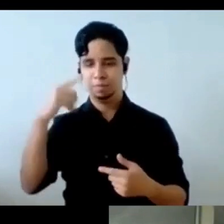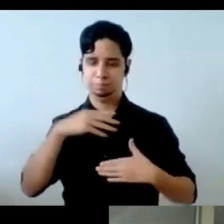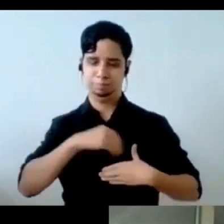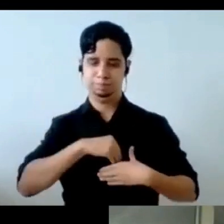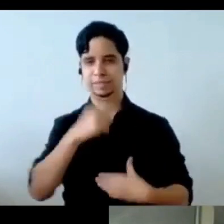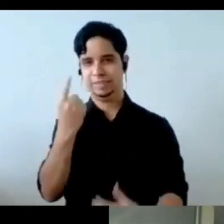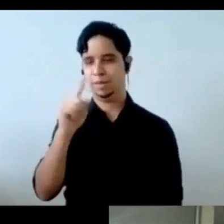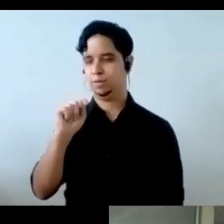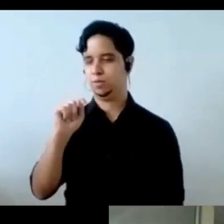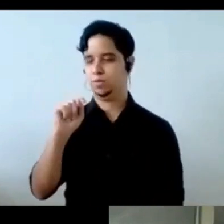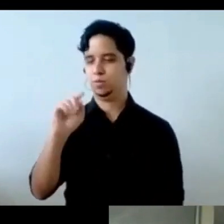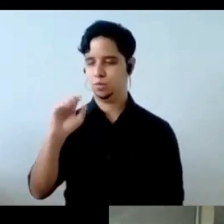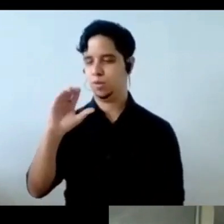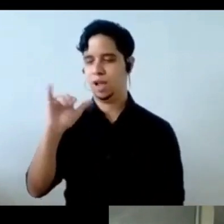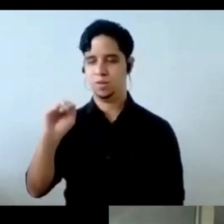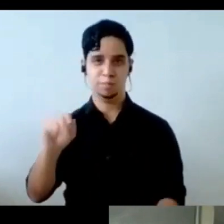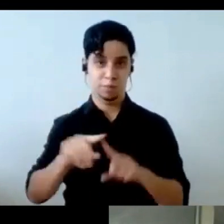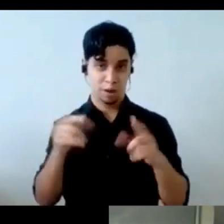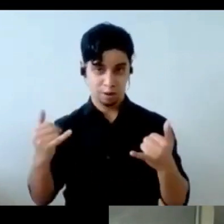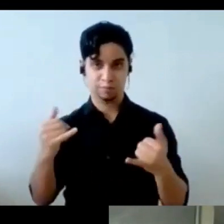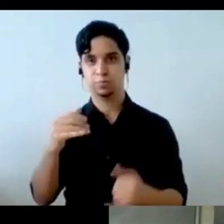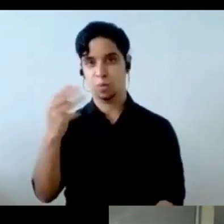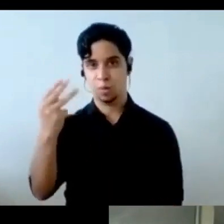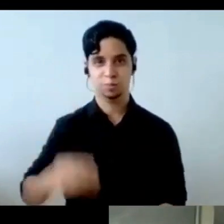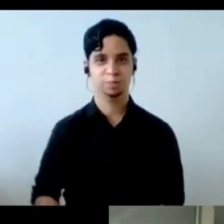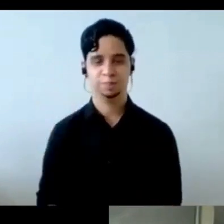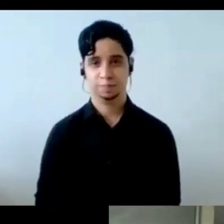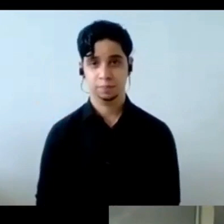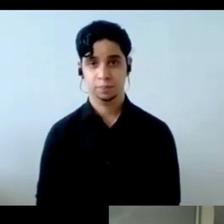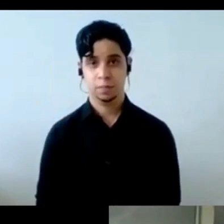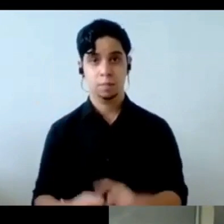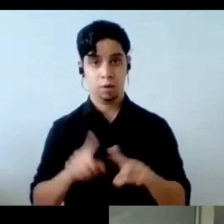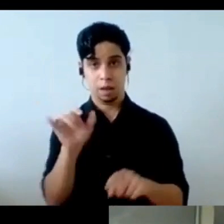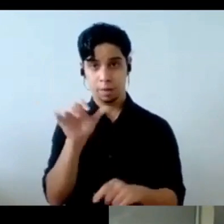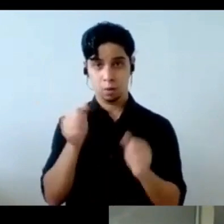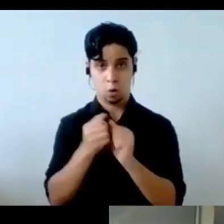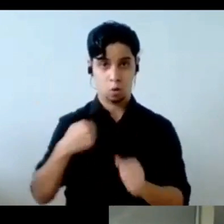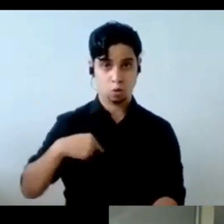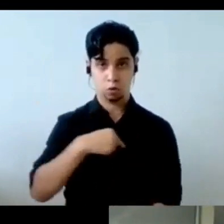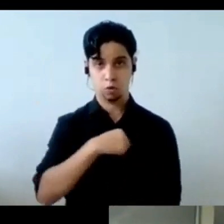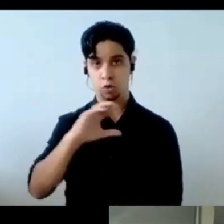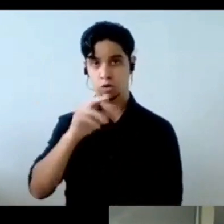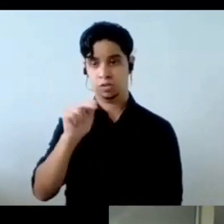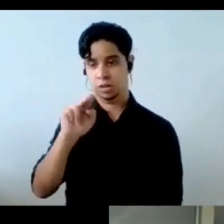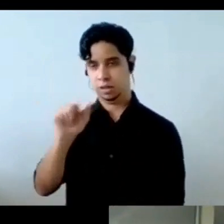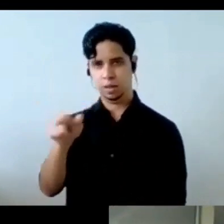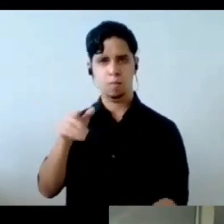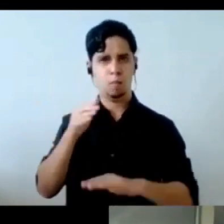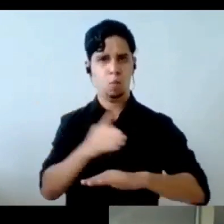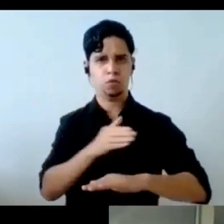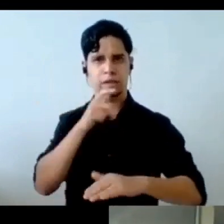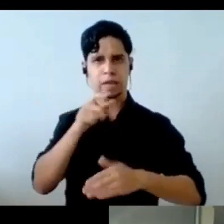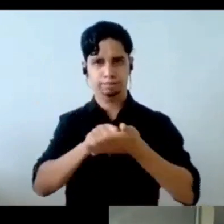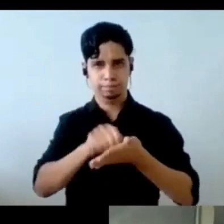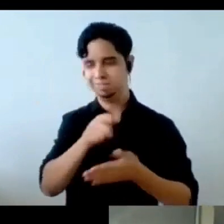Toca. Pero ahora es W. Ah, mira, y está Chenan Martínez aquí con nosotros, la música sabrosa. Es que yo oigo la música